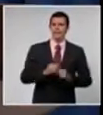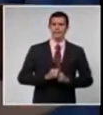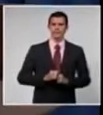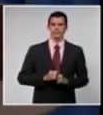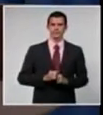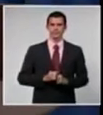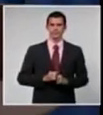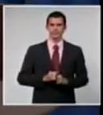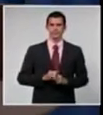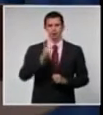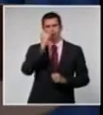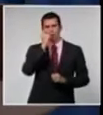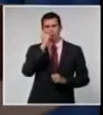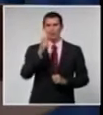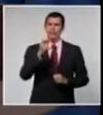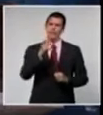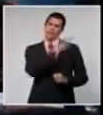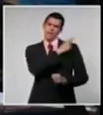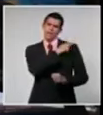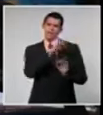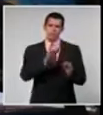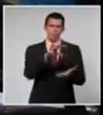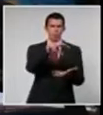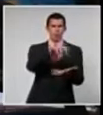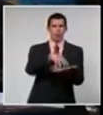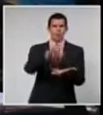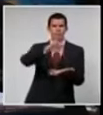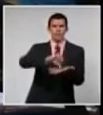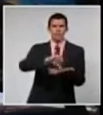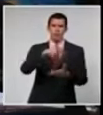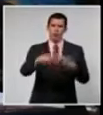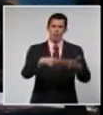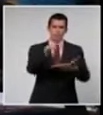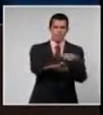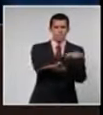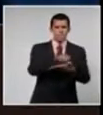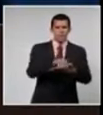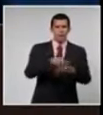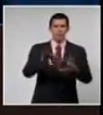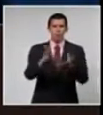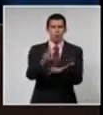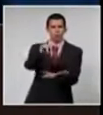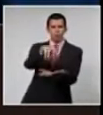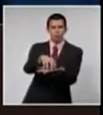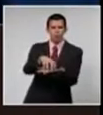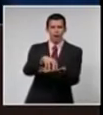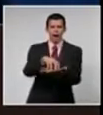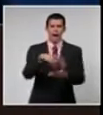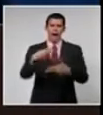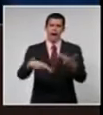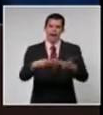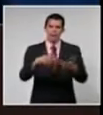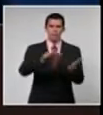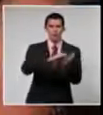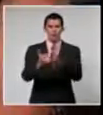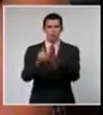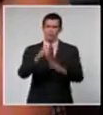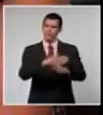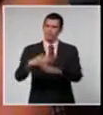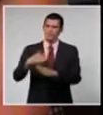Samuel Rodríguez Planas. La ministra de Ciencia, Tecnología y Medio Ambiente, Elba Rosa Pérez Montoya, dijo que el país se prepara